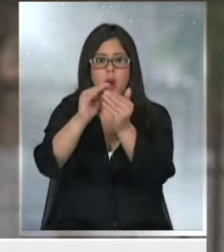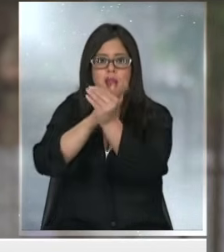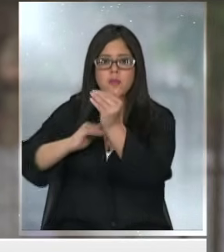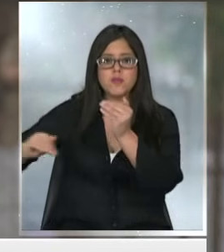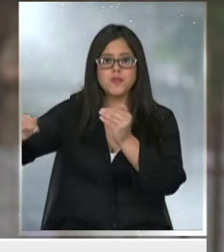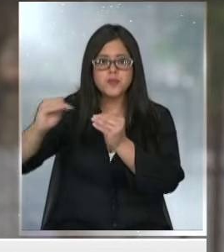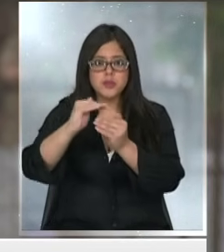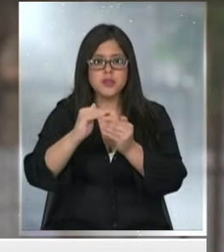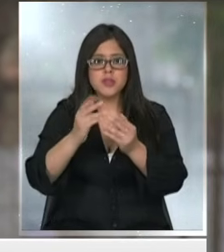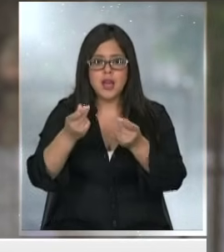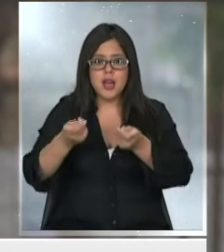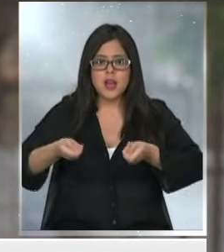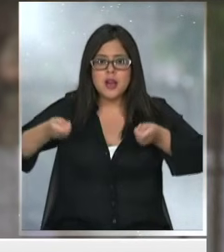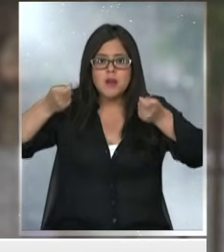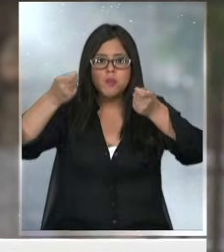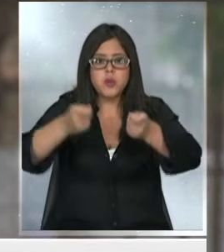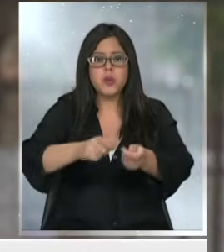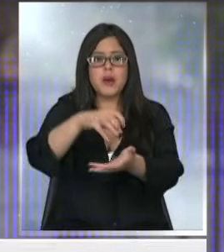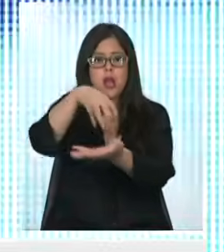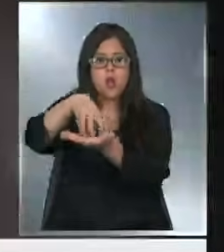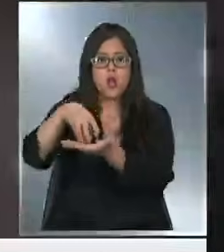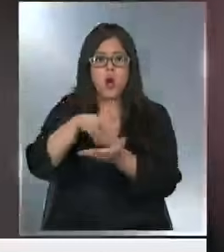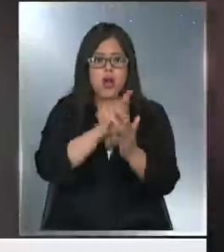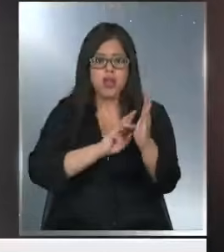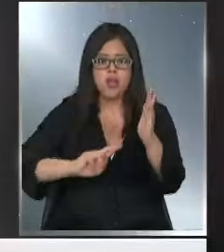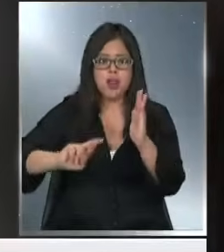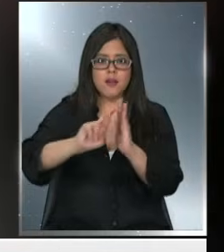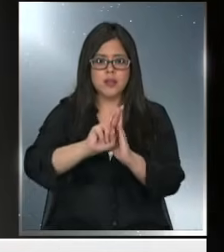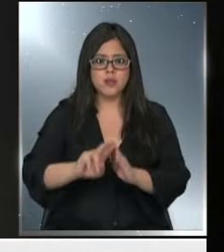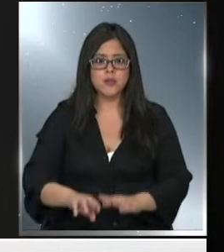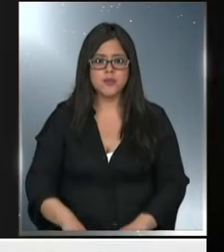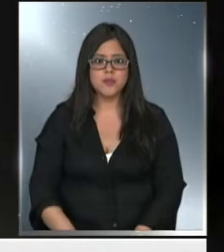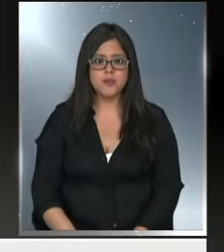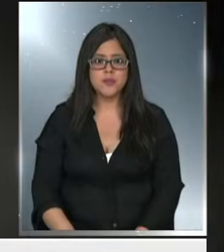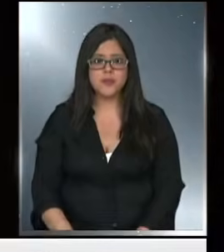envíe más recursos a los centros de rehabilitación.